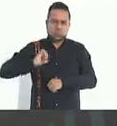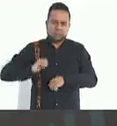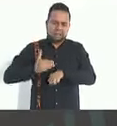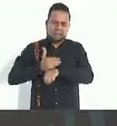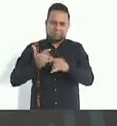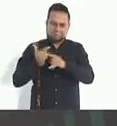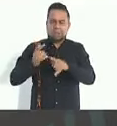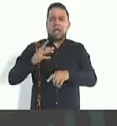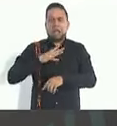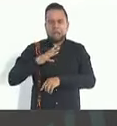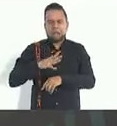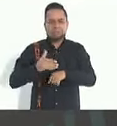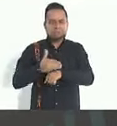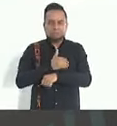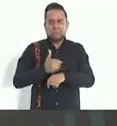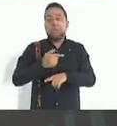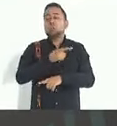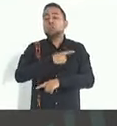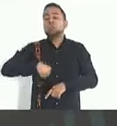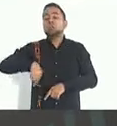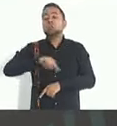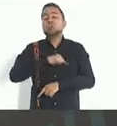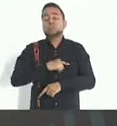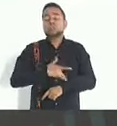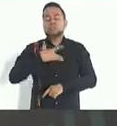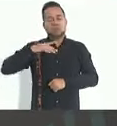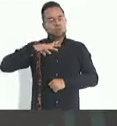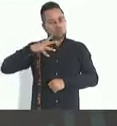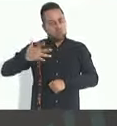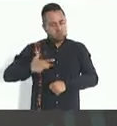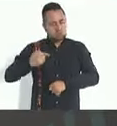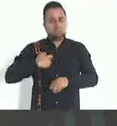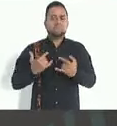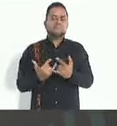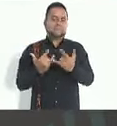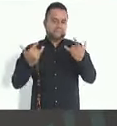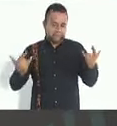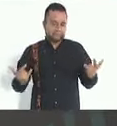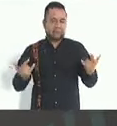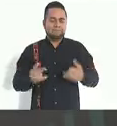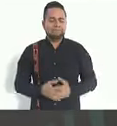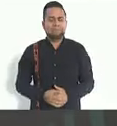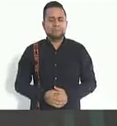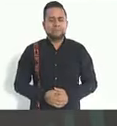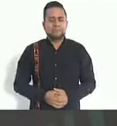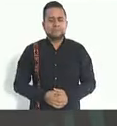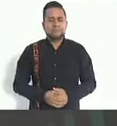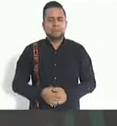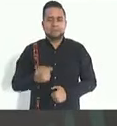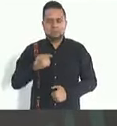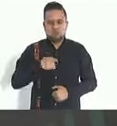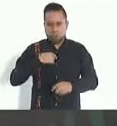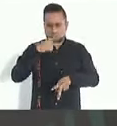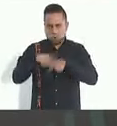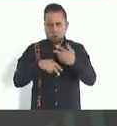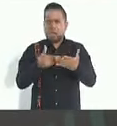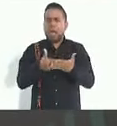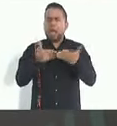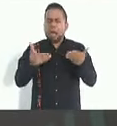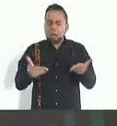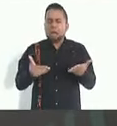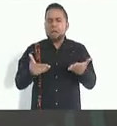prehispánica, que nos deben de sentir muy orgullosos. Yo voy a escribir ahora